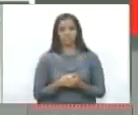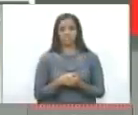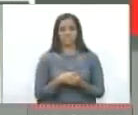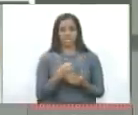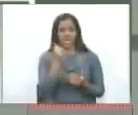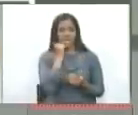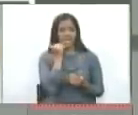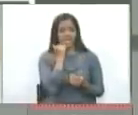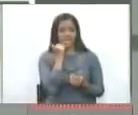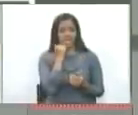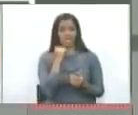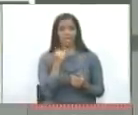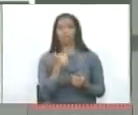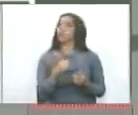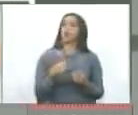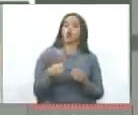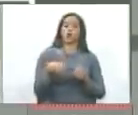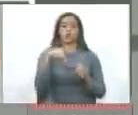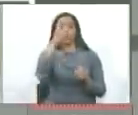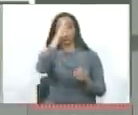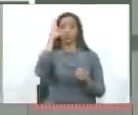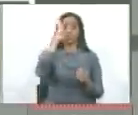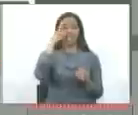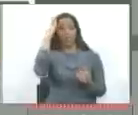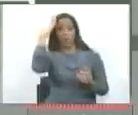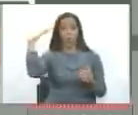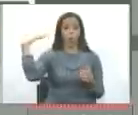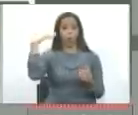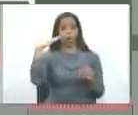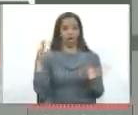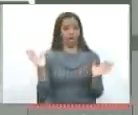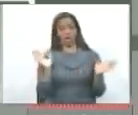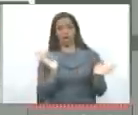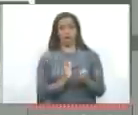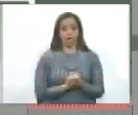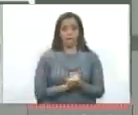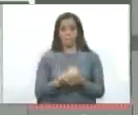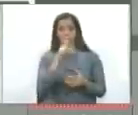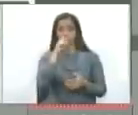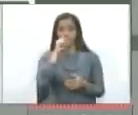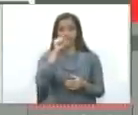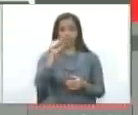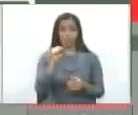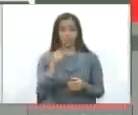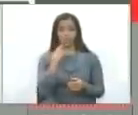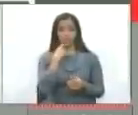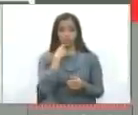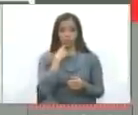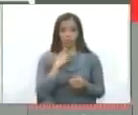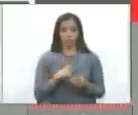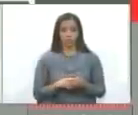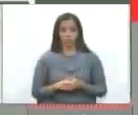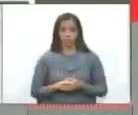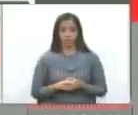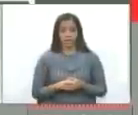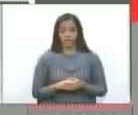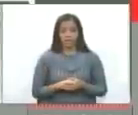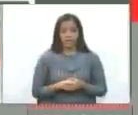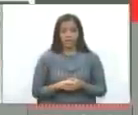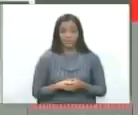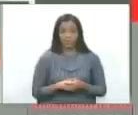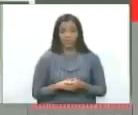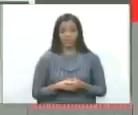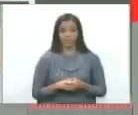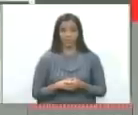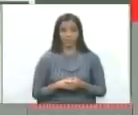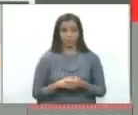dígame esto. Diosdado en Corea del Norte. Maduro en Moscú. Delcy Rodríguez en Nueva York.